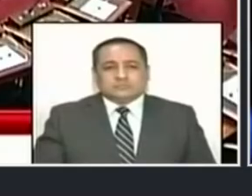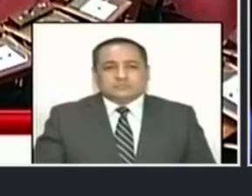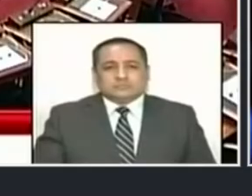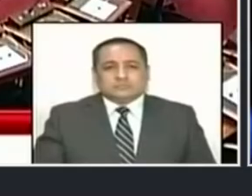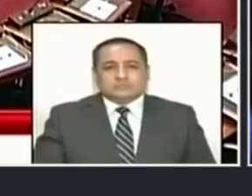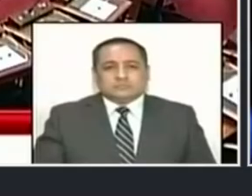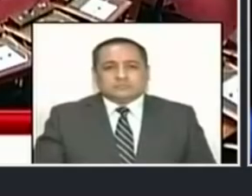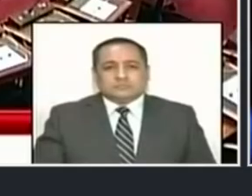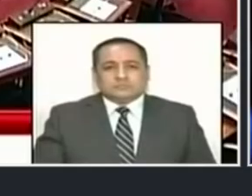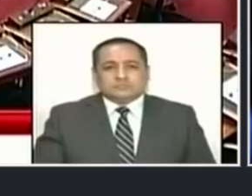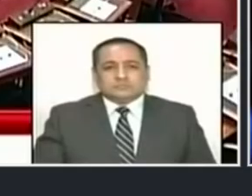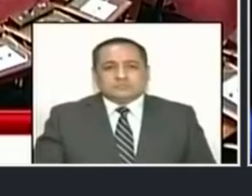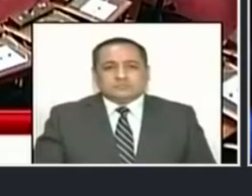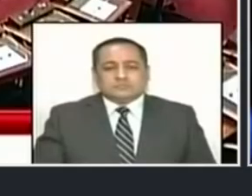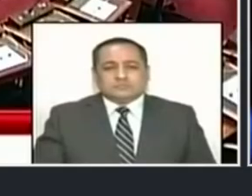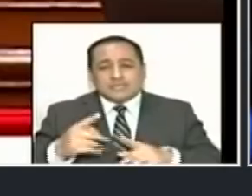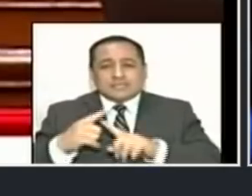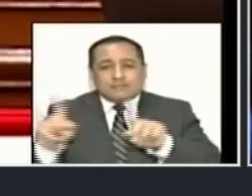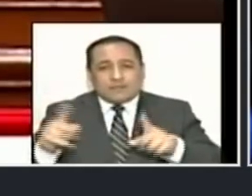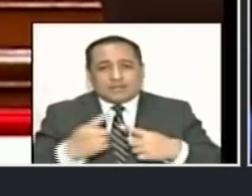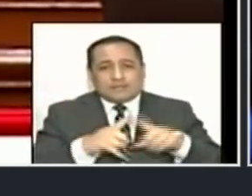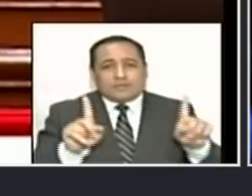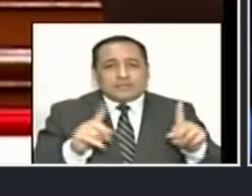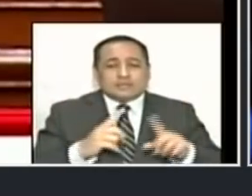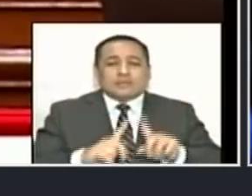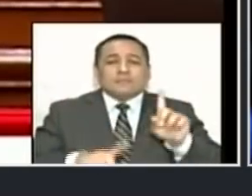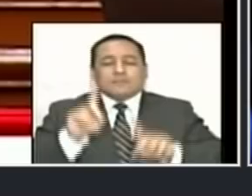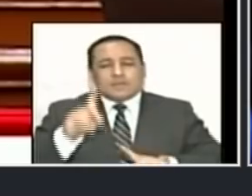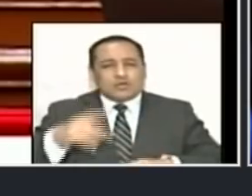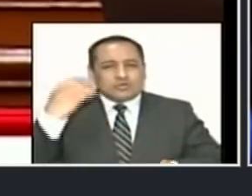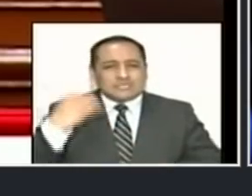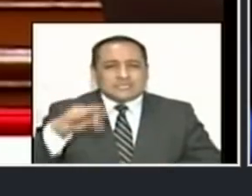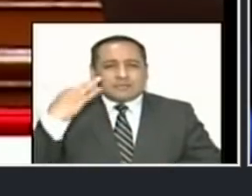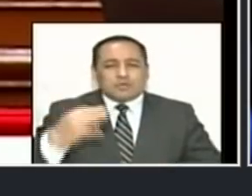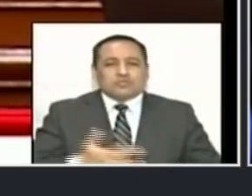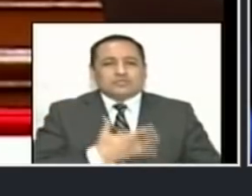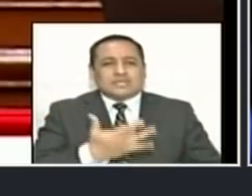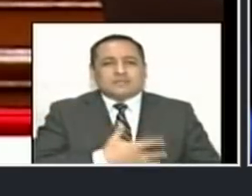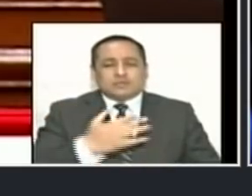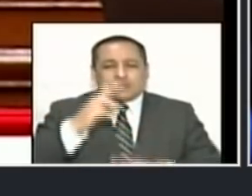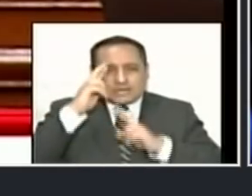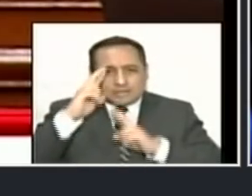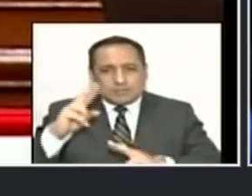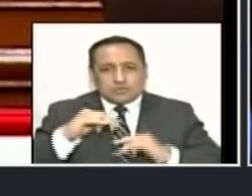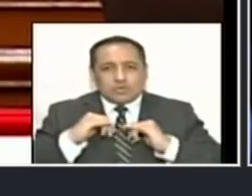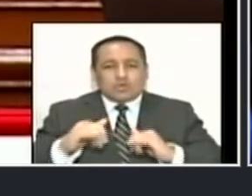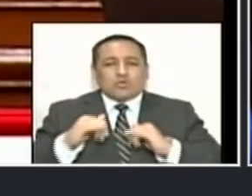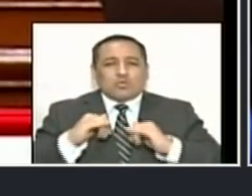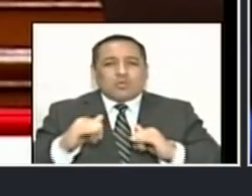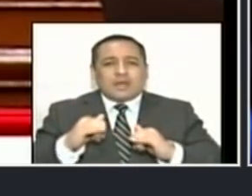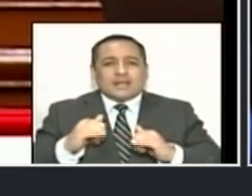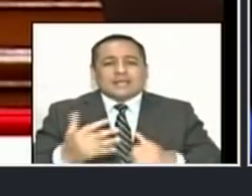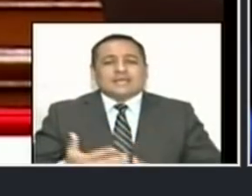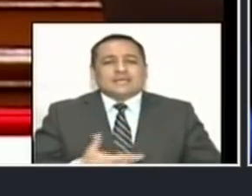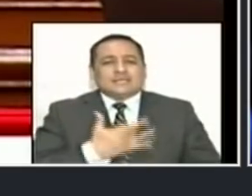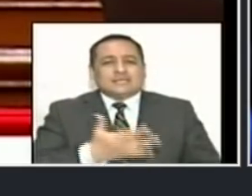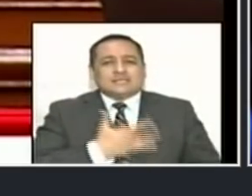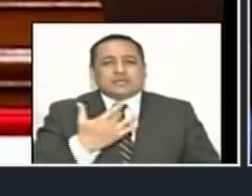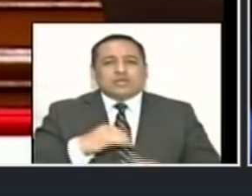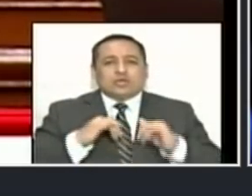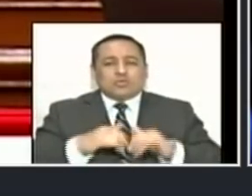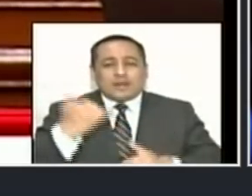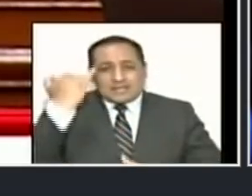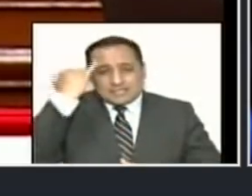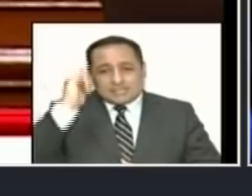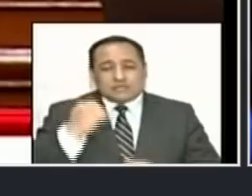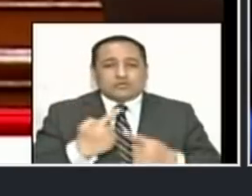atopeo y esta arbitrariedad prosperaran y se consolidaran. Me parece fundamental, junto con la otra agenda, que es la agenda del país, porque